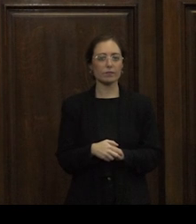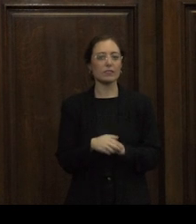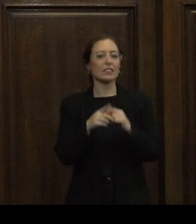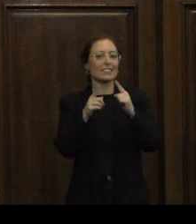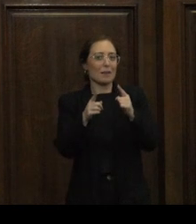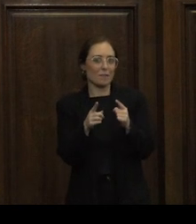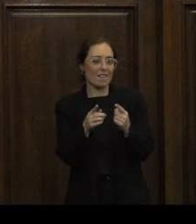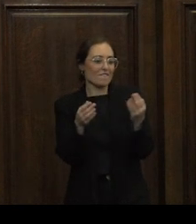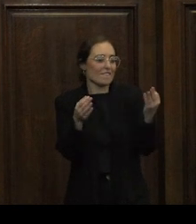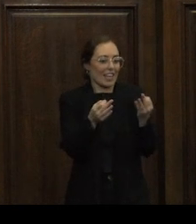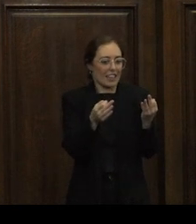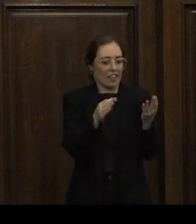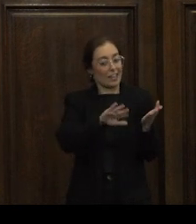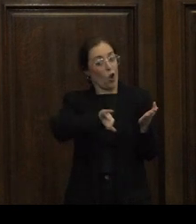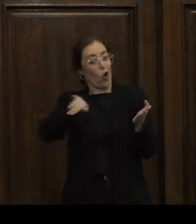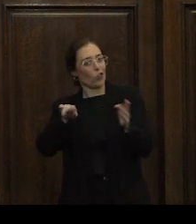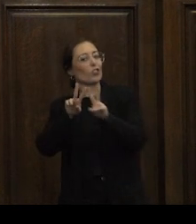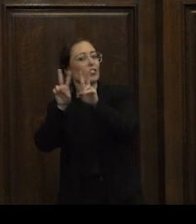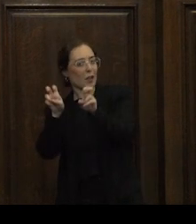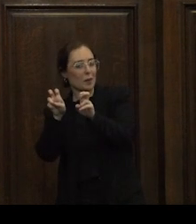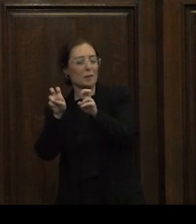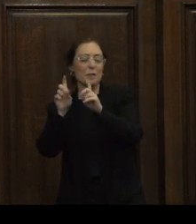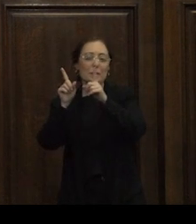posverdad y este otro asunto